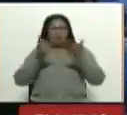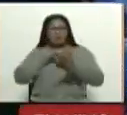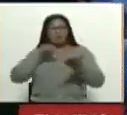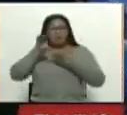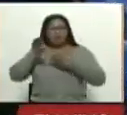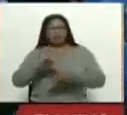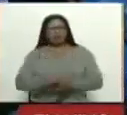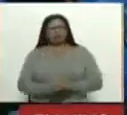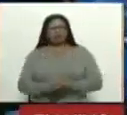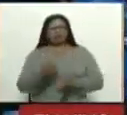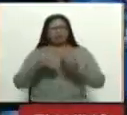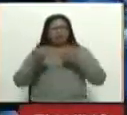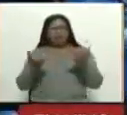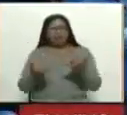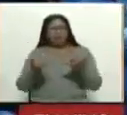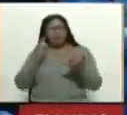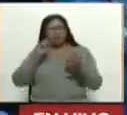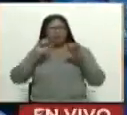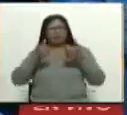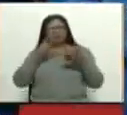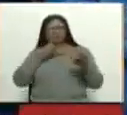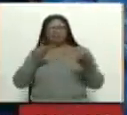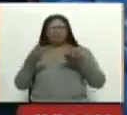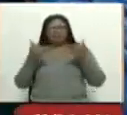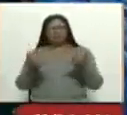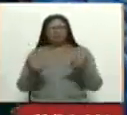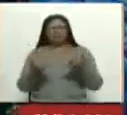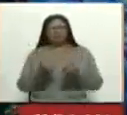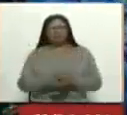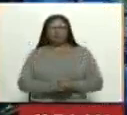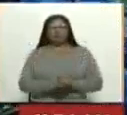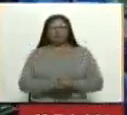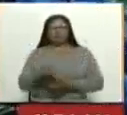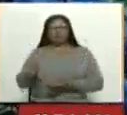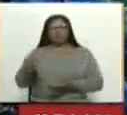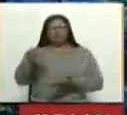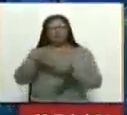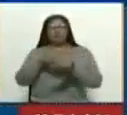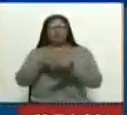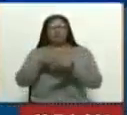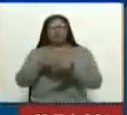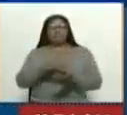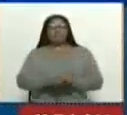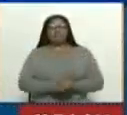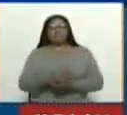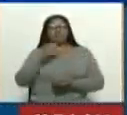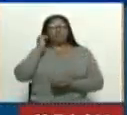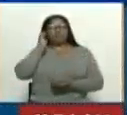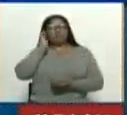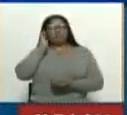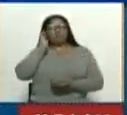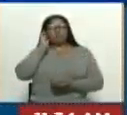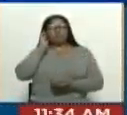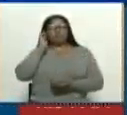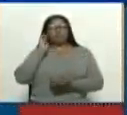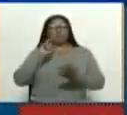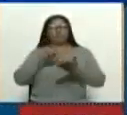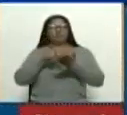del mundo vamos a dar inicio a la actividad y para ello invitamos al gobernador del estado Miranda el señor Héctor Rodríguez a que esté acá en el podio para sus palabras